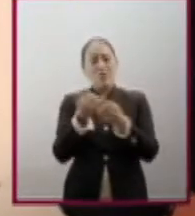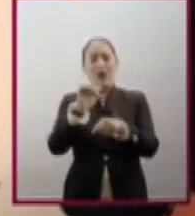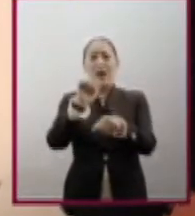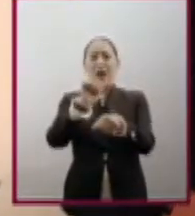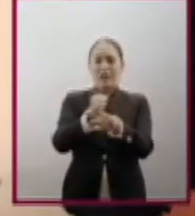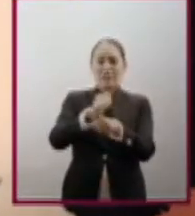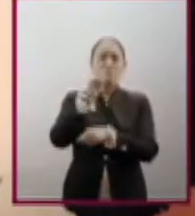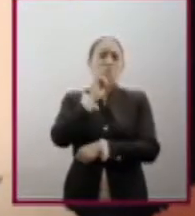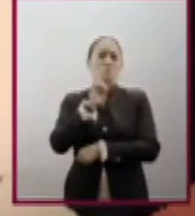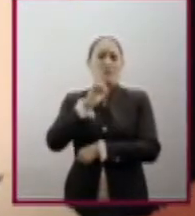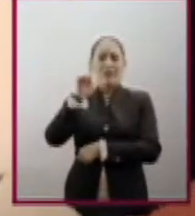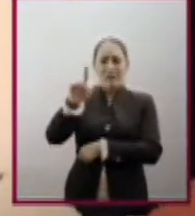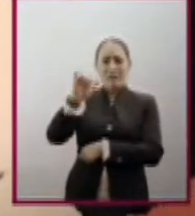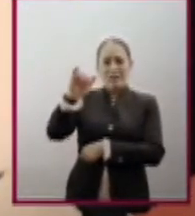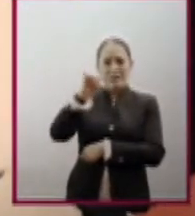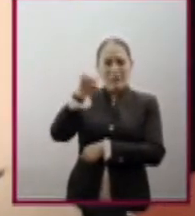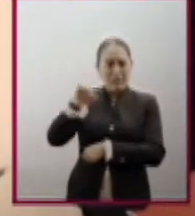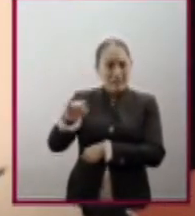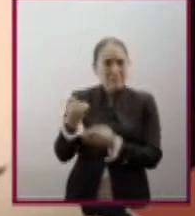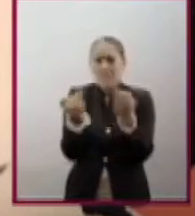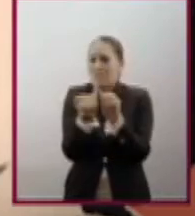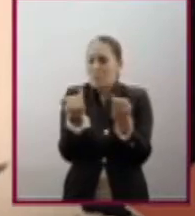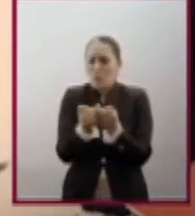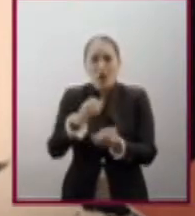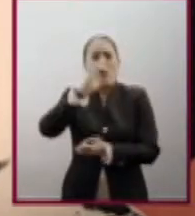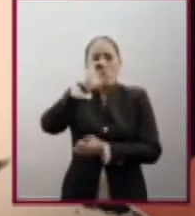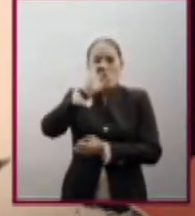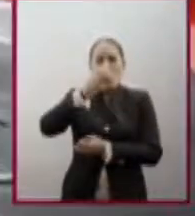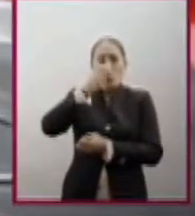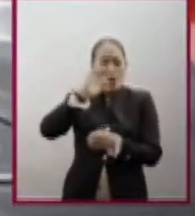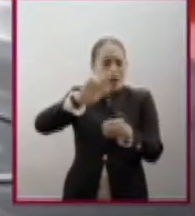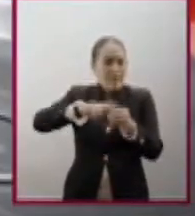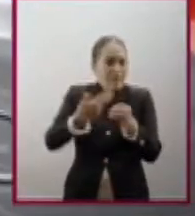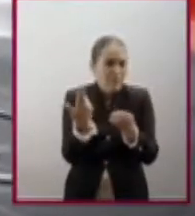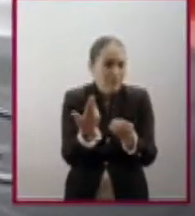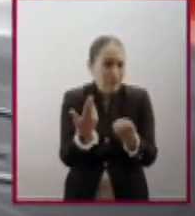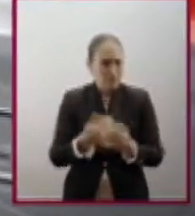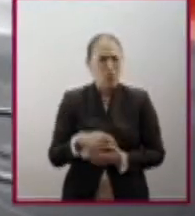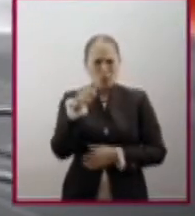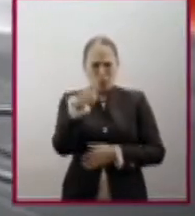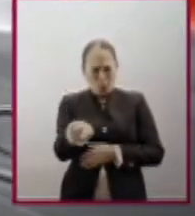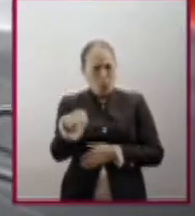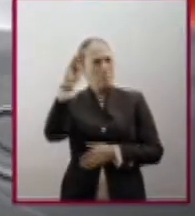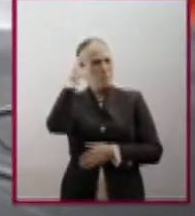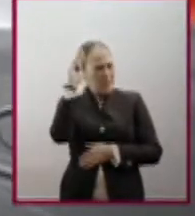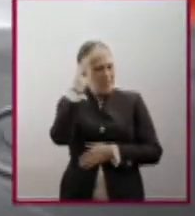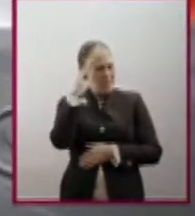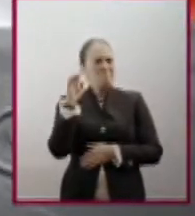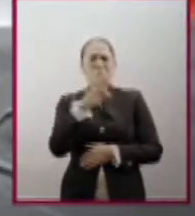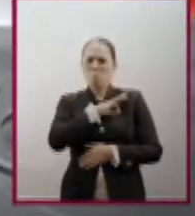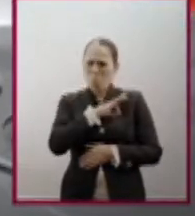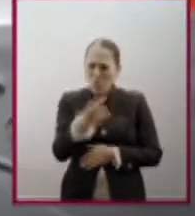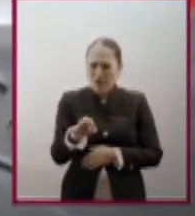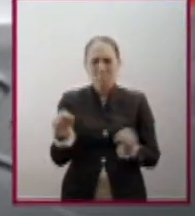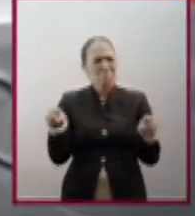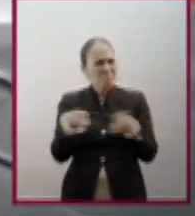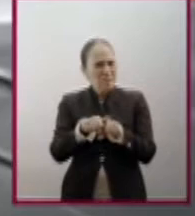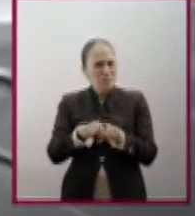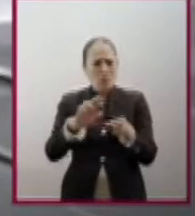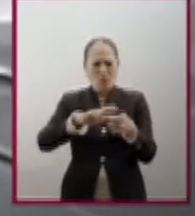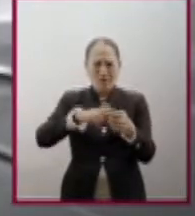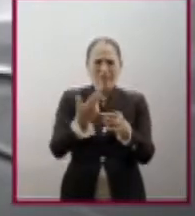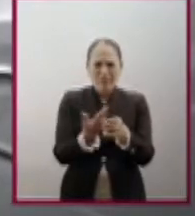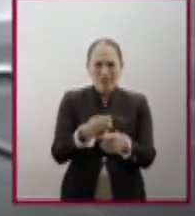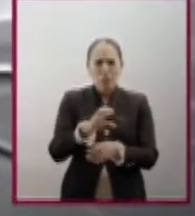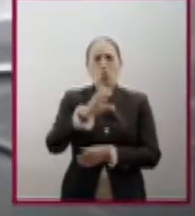de Hollywood, Liz Taylor, también bebía este refresco. Y piensas que tú también puedes beberlo.